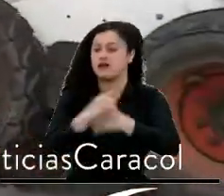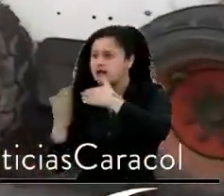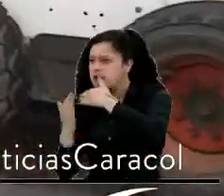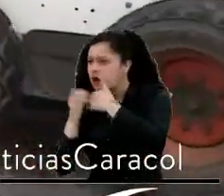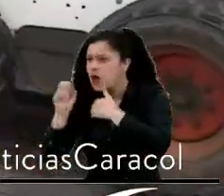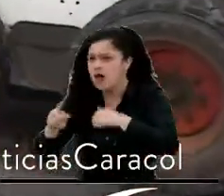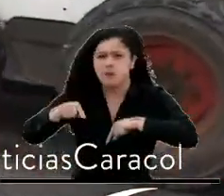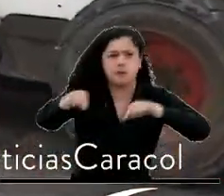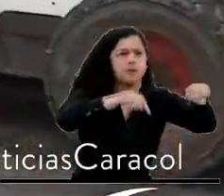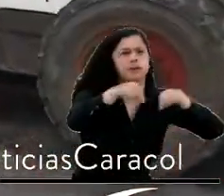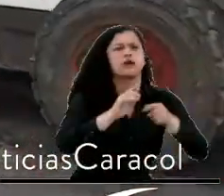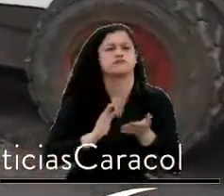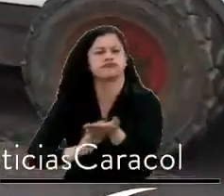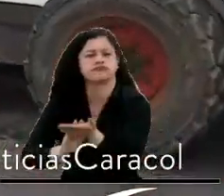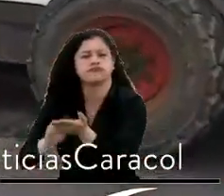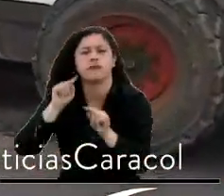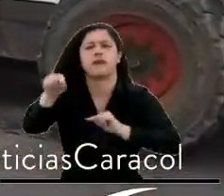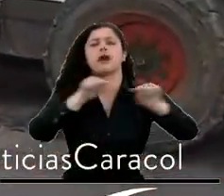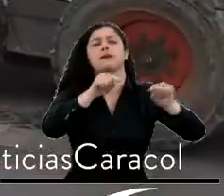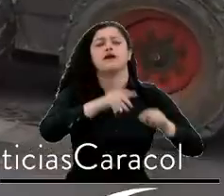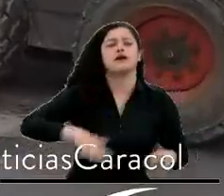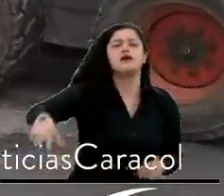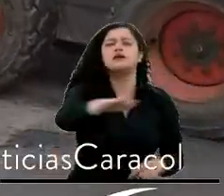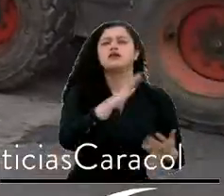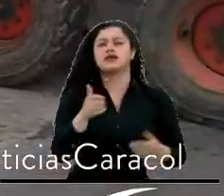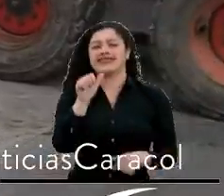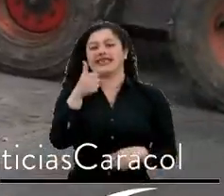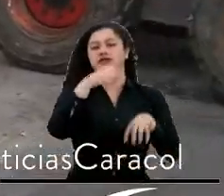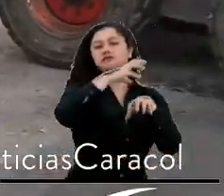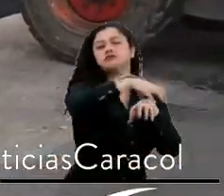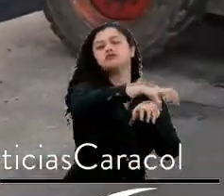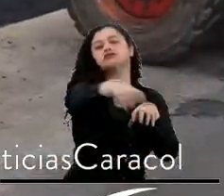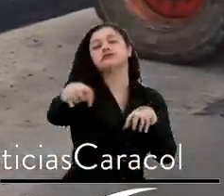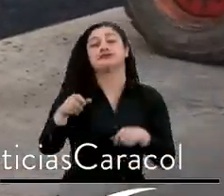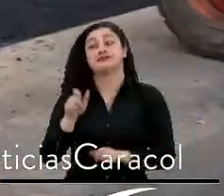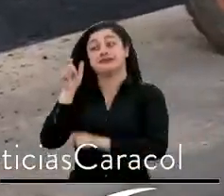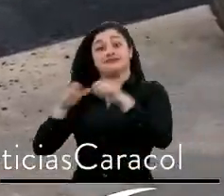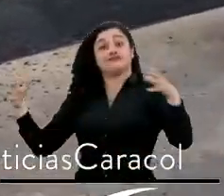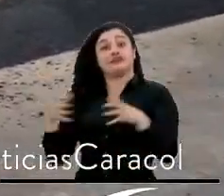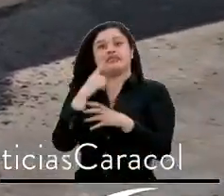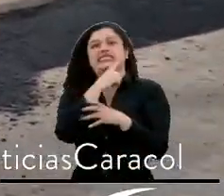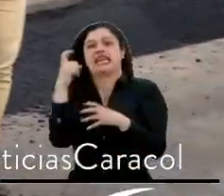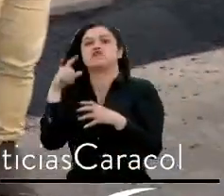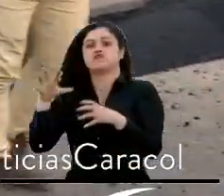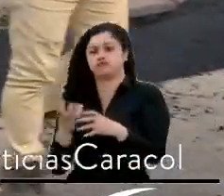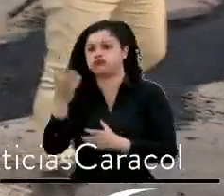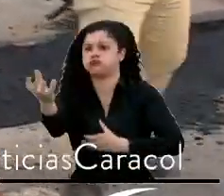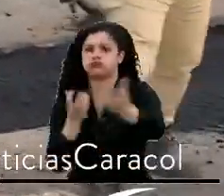estarán haciendo esta intervención y más de 100 personas por vías principales, arteriales y